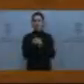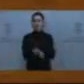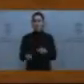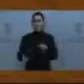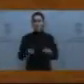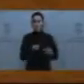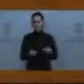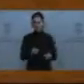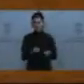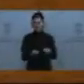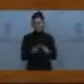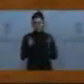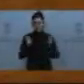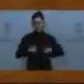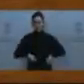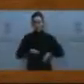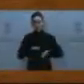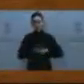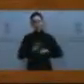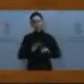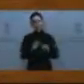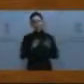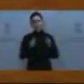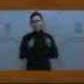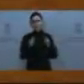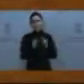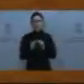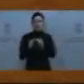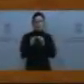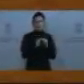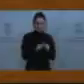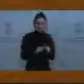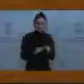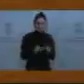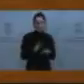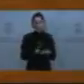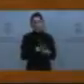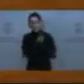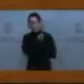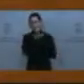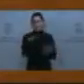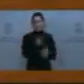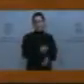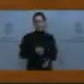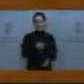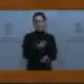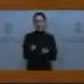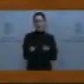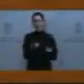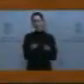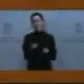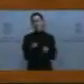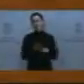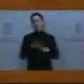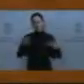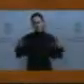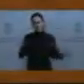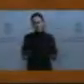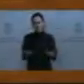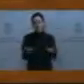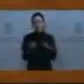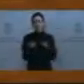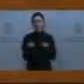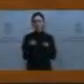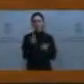negociación, de consenso, de fijar una posición común, de dar cuenta en la comisión y de coordinación, promover la coordinación de las